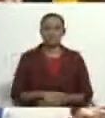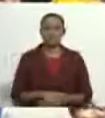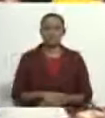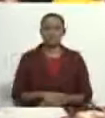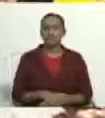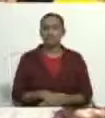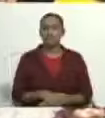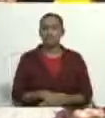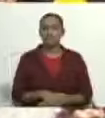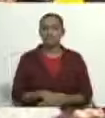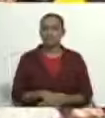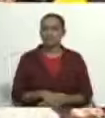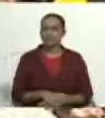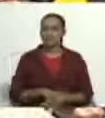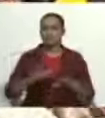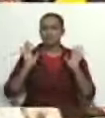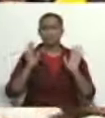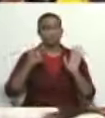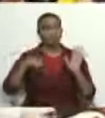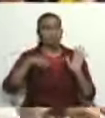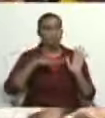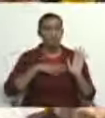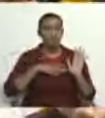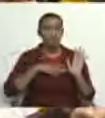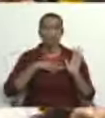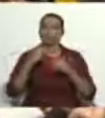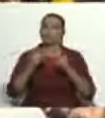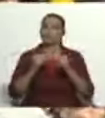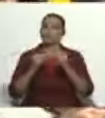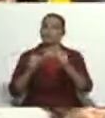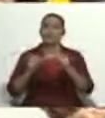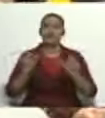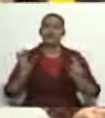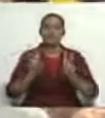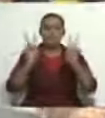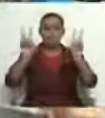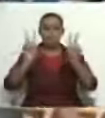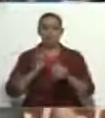¡Pase lo que pase, nosotros! ¡Un abrazo de Bajuro!